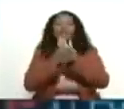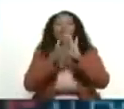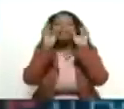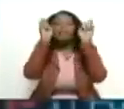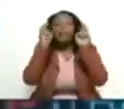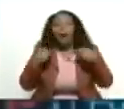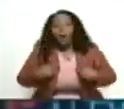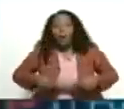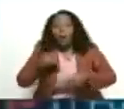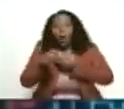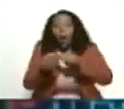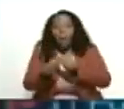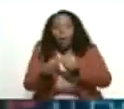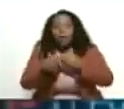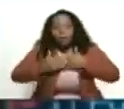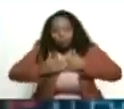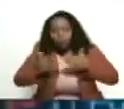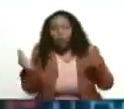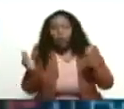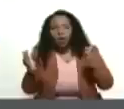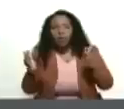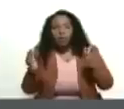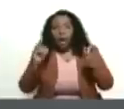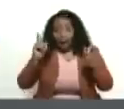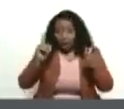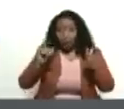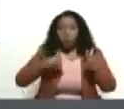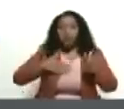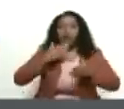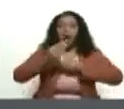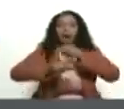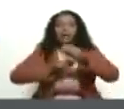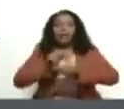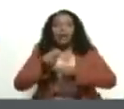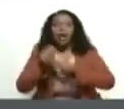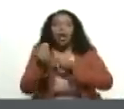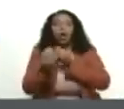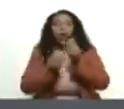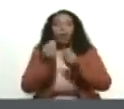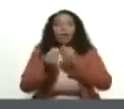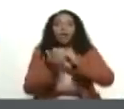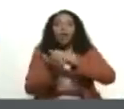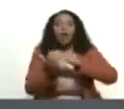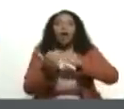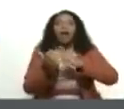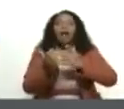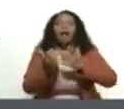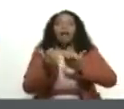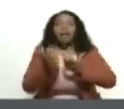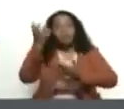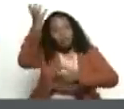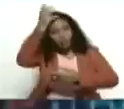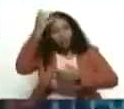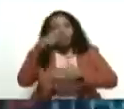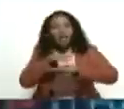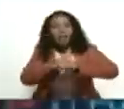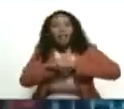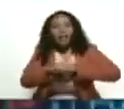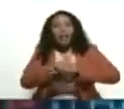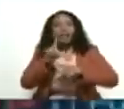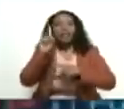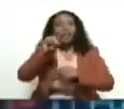quizás hubieran podido hacer lo que hizo el reino de Inglaterra y el reino de Francia en el siglo